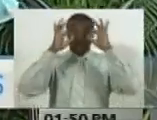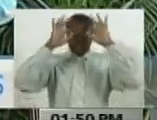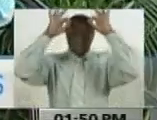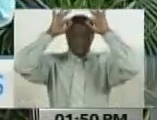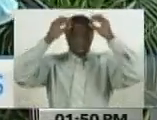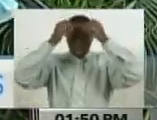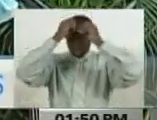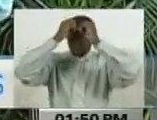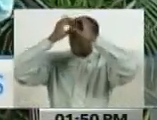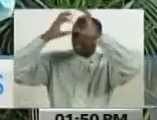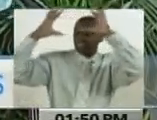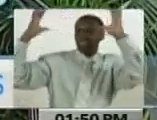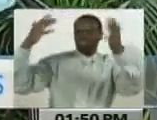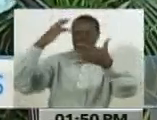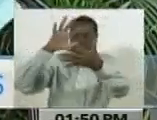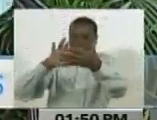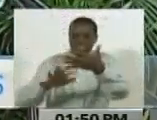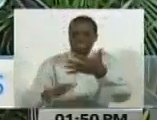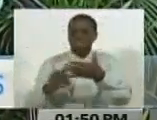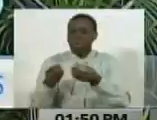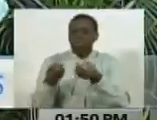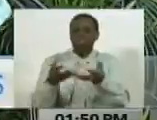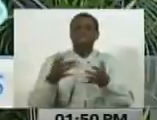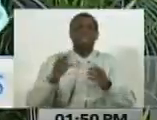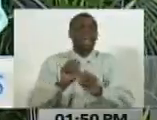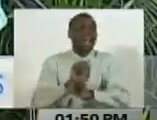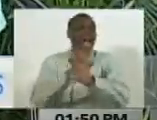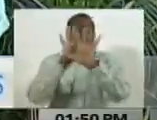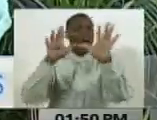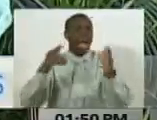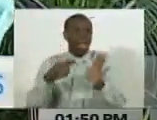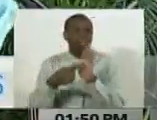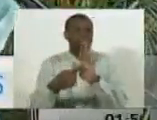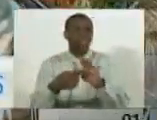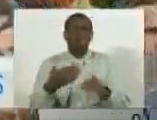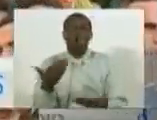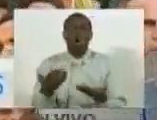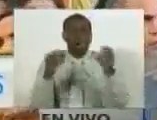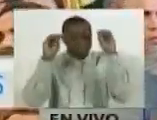que dejó una visión clara, transformadora, un método